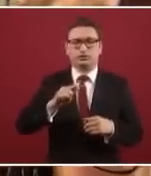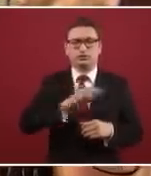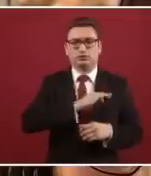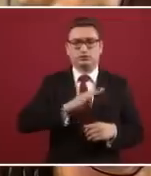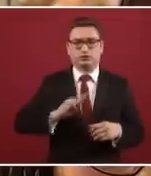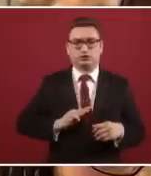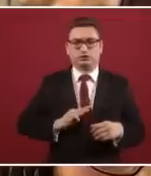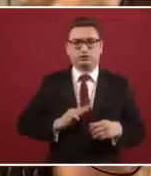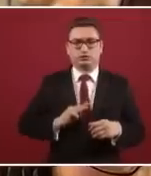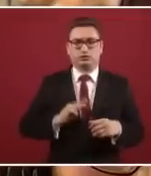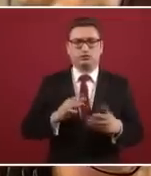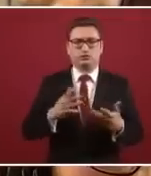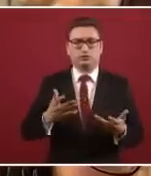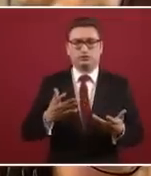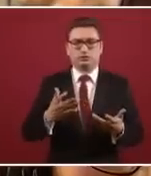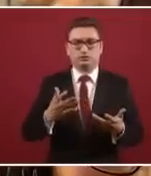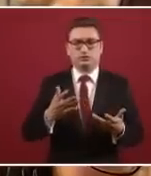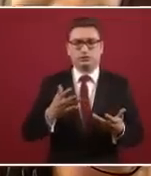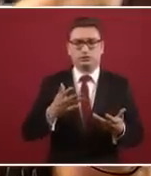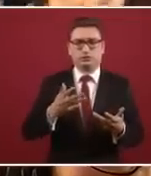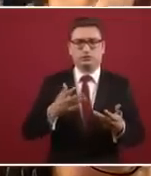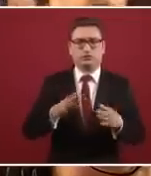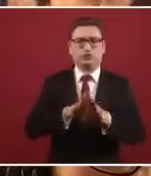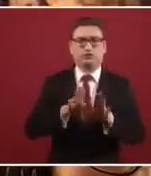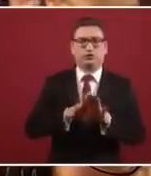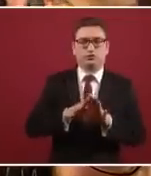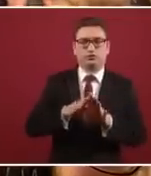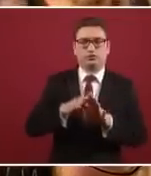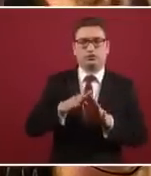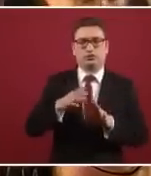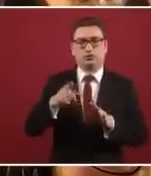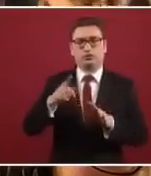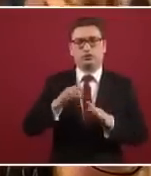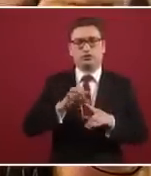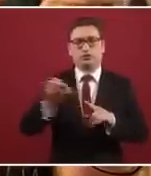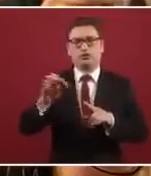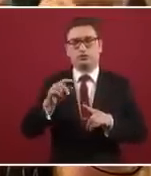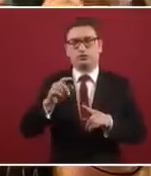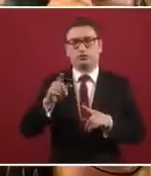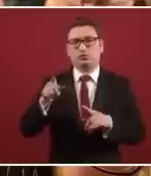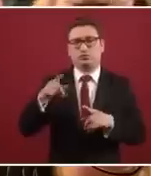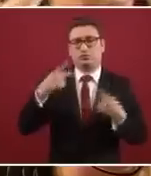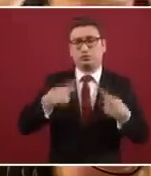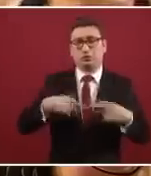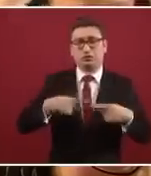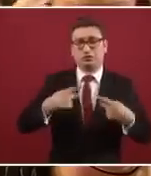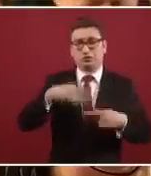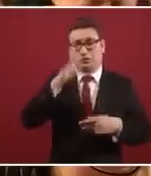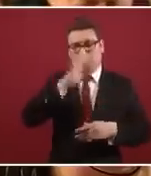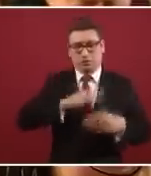de a pestaña de cardiólogo, de un dedo de ginecólogo, o sea,